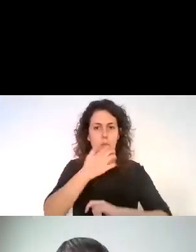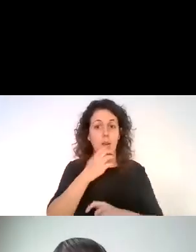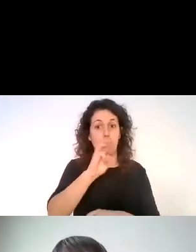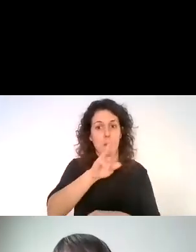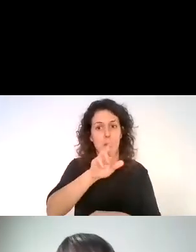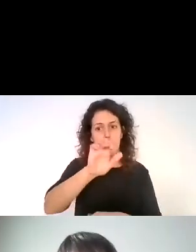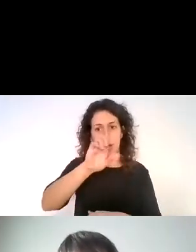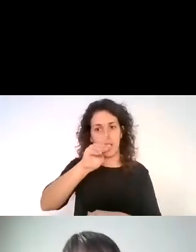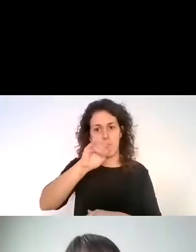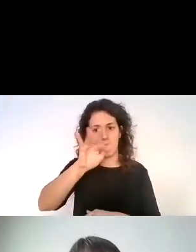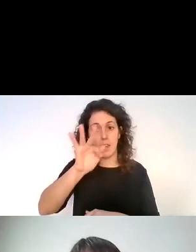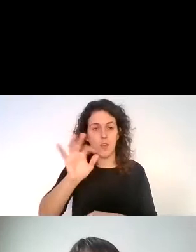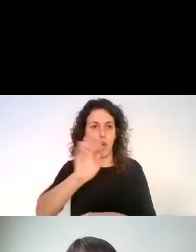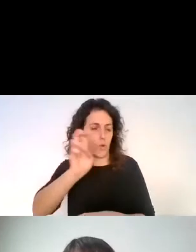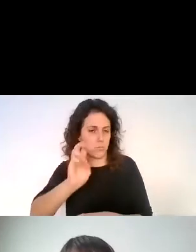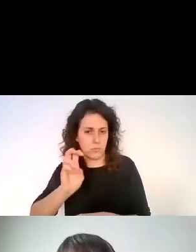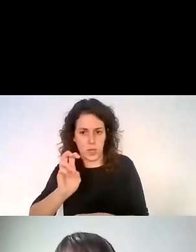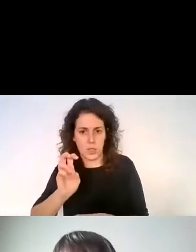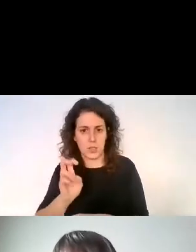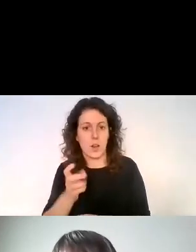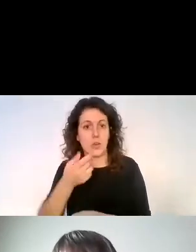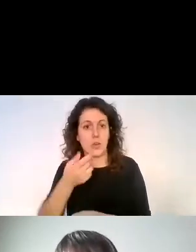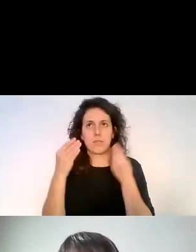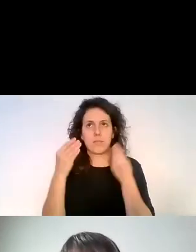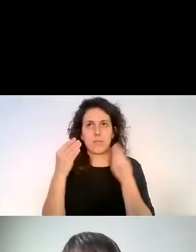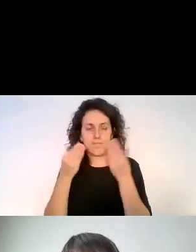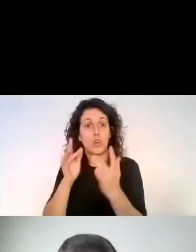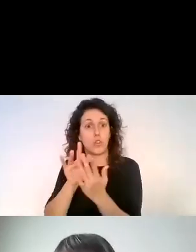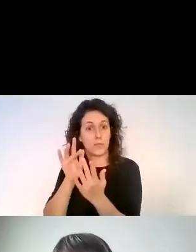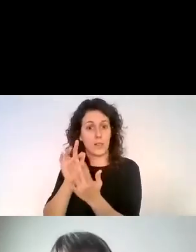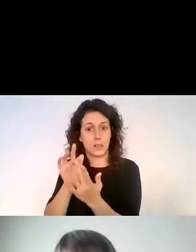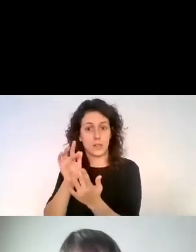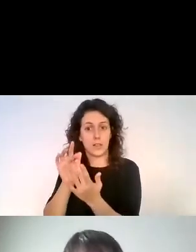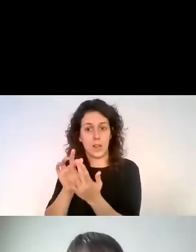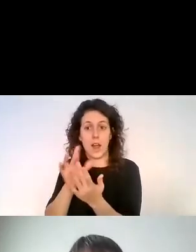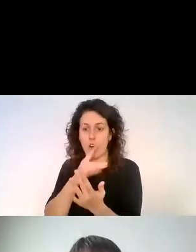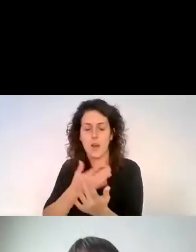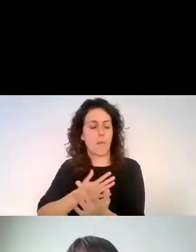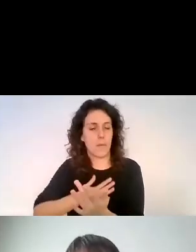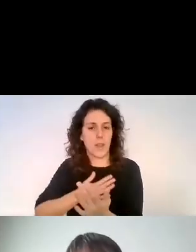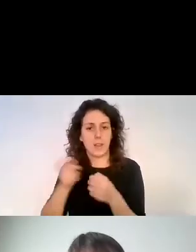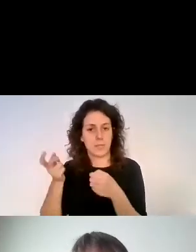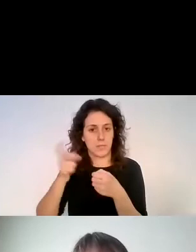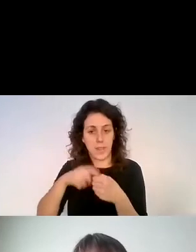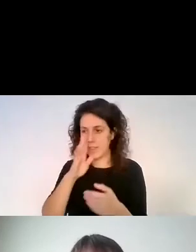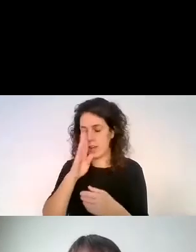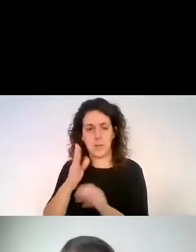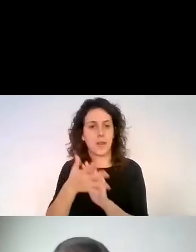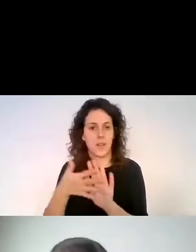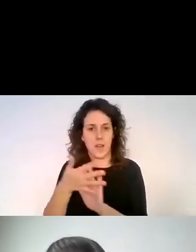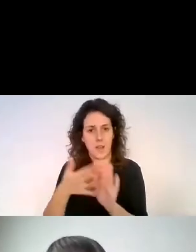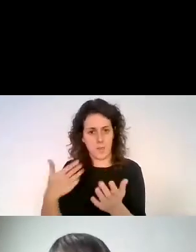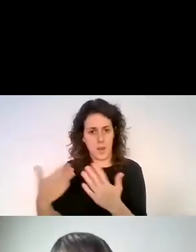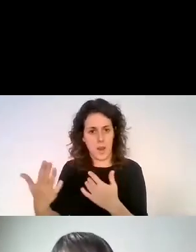ejemplo, o muchas otras que teníamos en mente pues, contactar, y que pues, ahora es un placer estar aquí y hablar directamente, pero sí